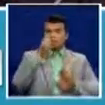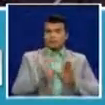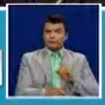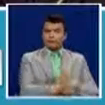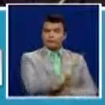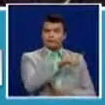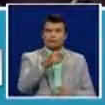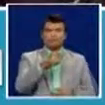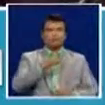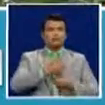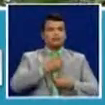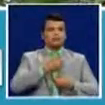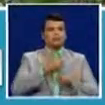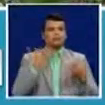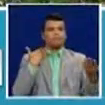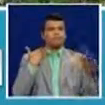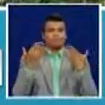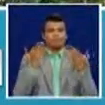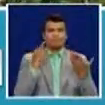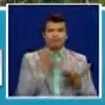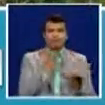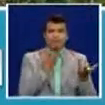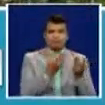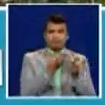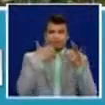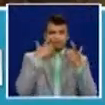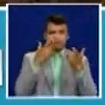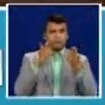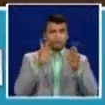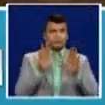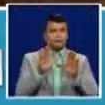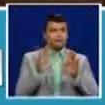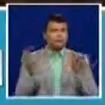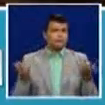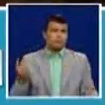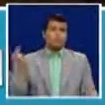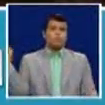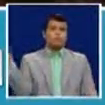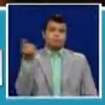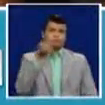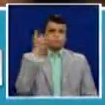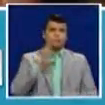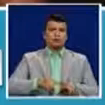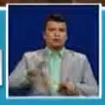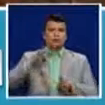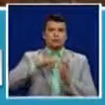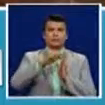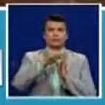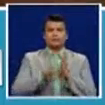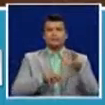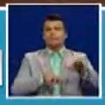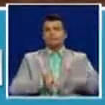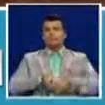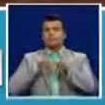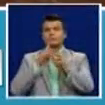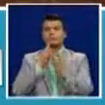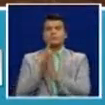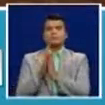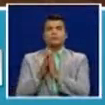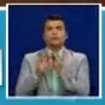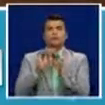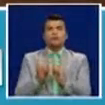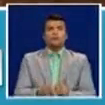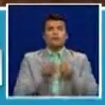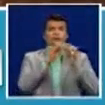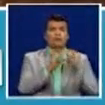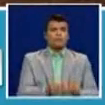de estos protagonistas del campo. Porque generalmente los programas de agricultura se dedican a contar las técnicas,